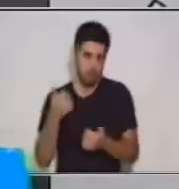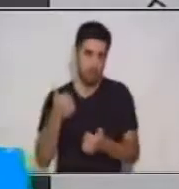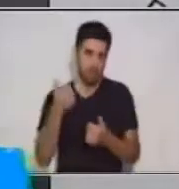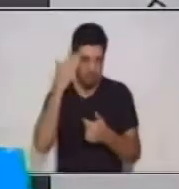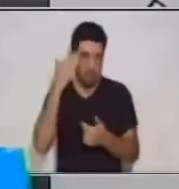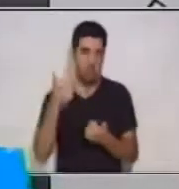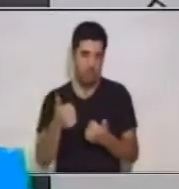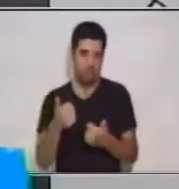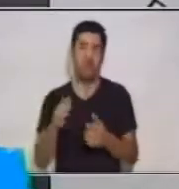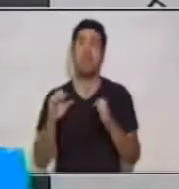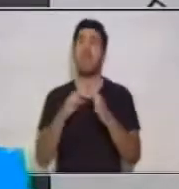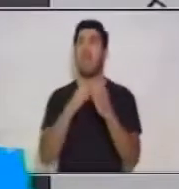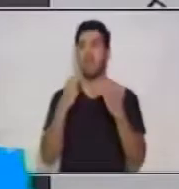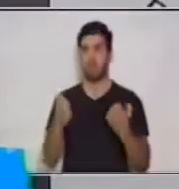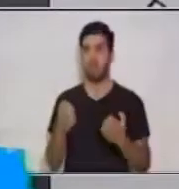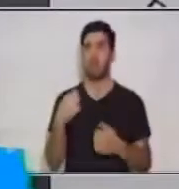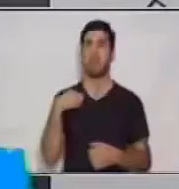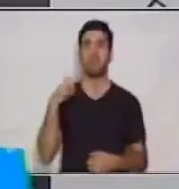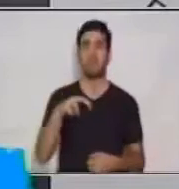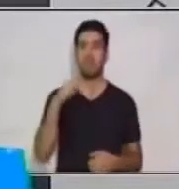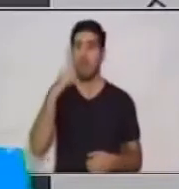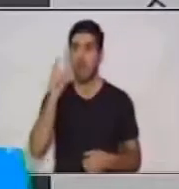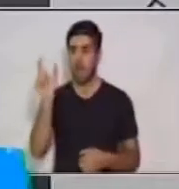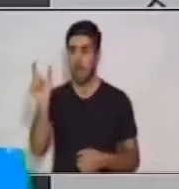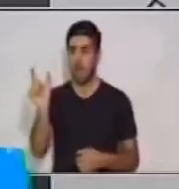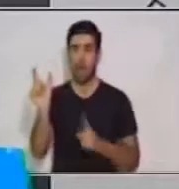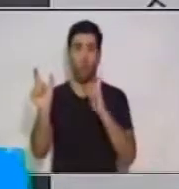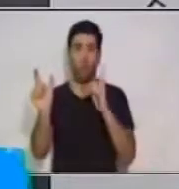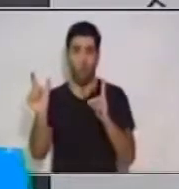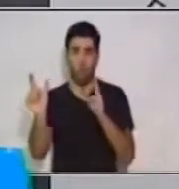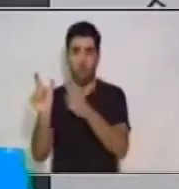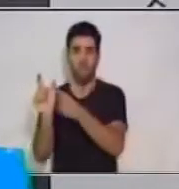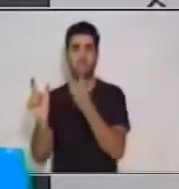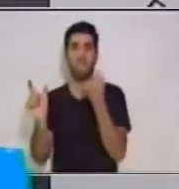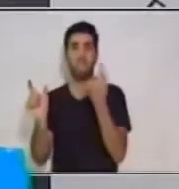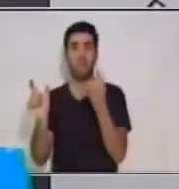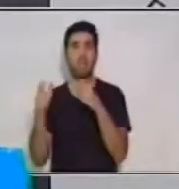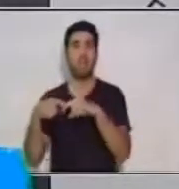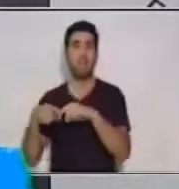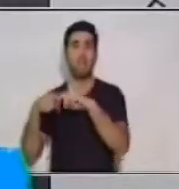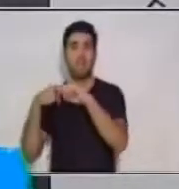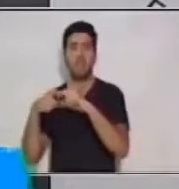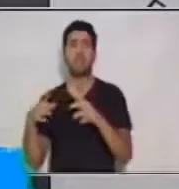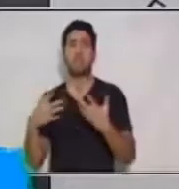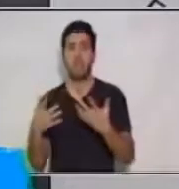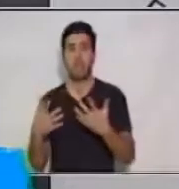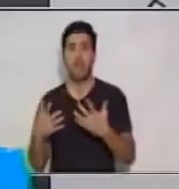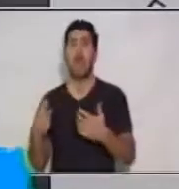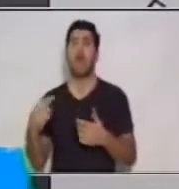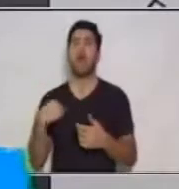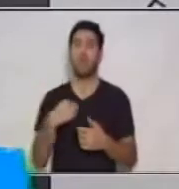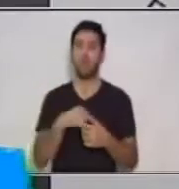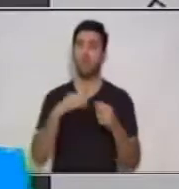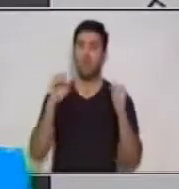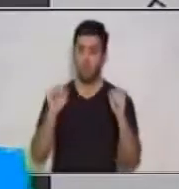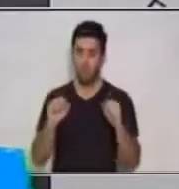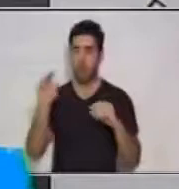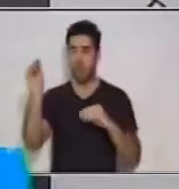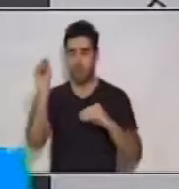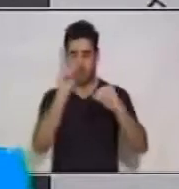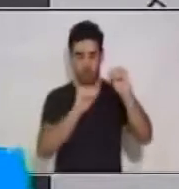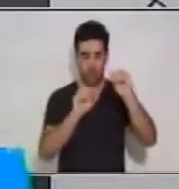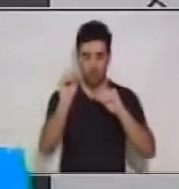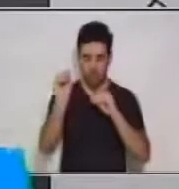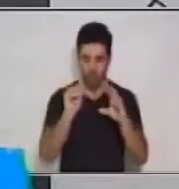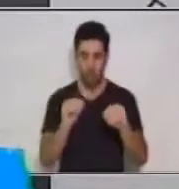6. Entonces solo nos queda una variable, que es el ángulo. sí lo podemos calcular, sí lo